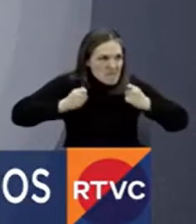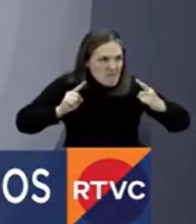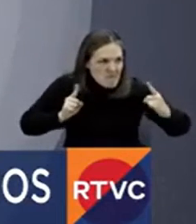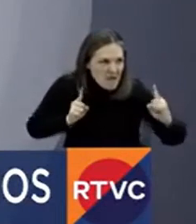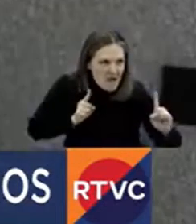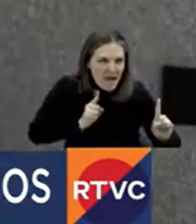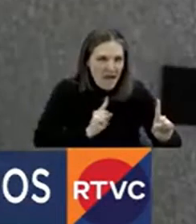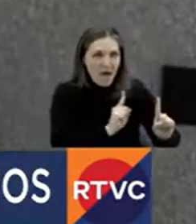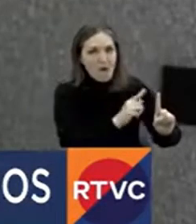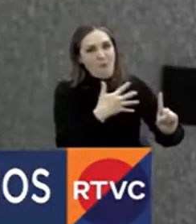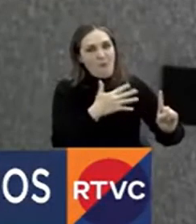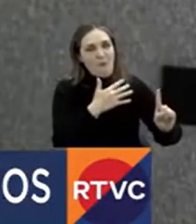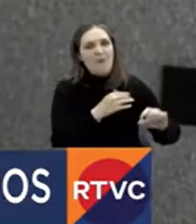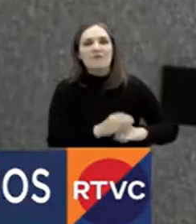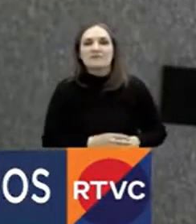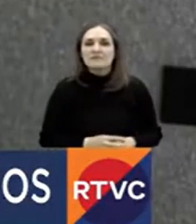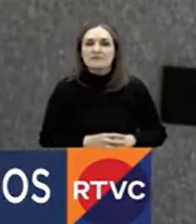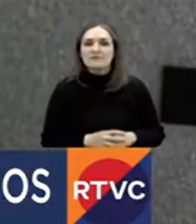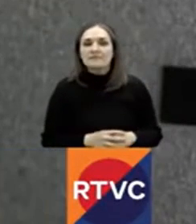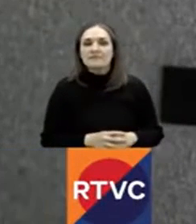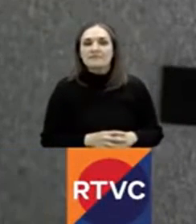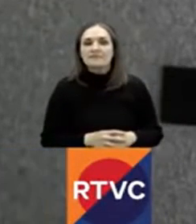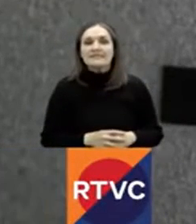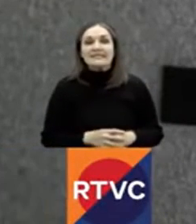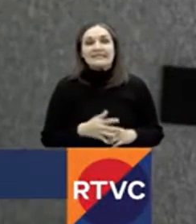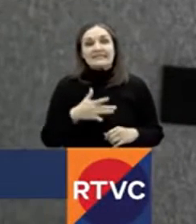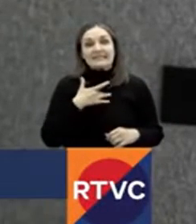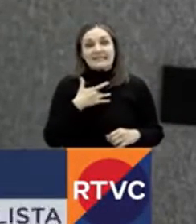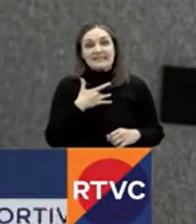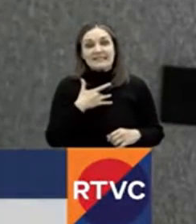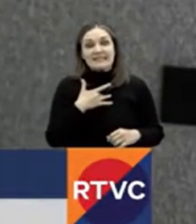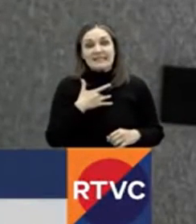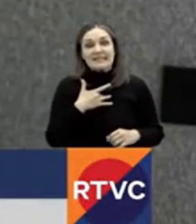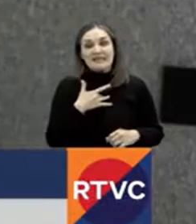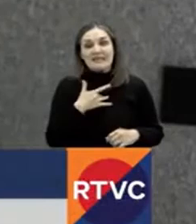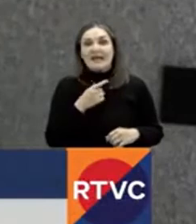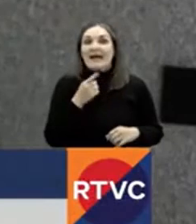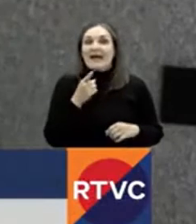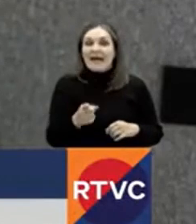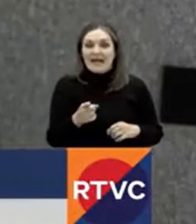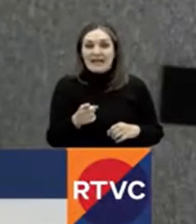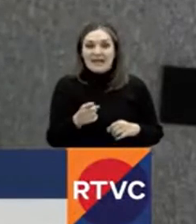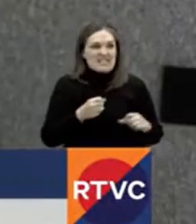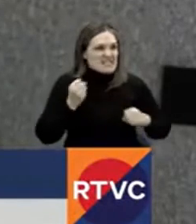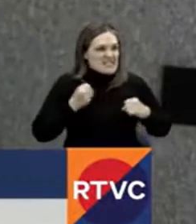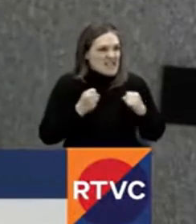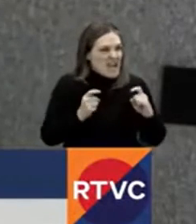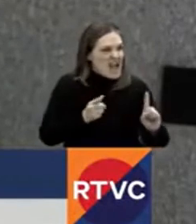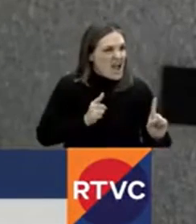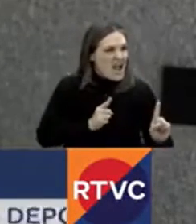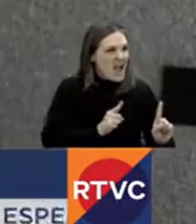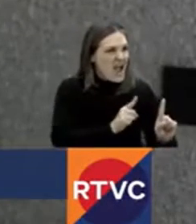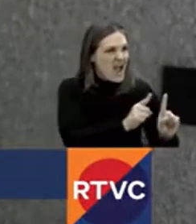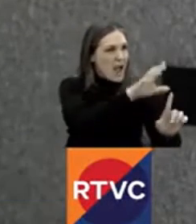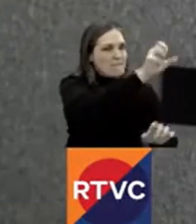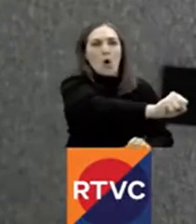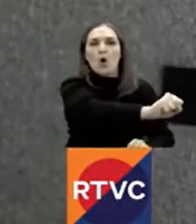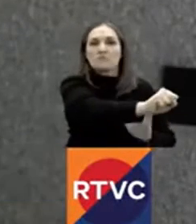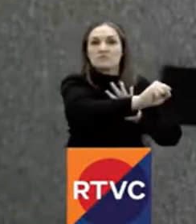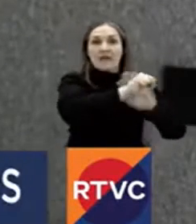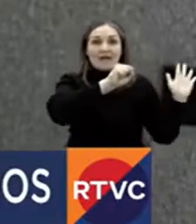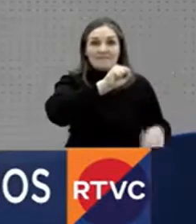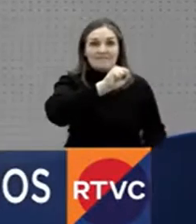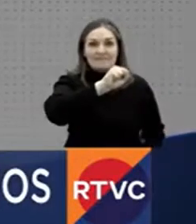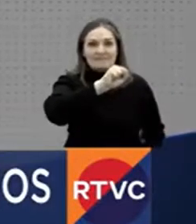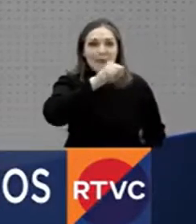de retaliación. Yo creo que Cataño le sobraron 3 segundos, él debía haber corrido y coger al agresor,